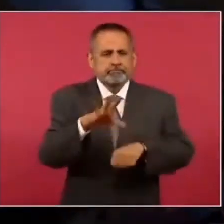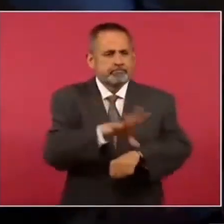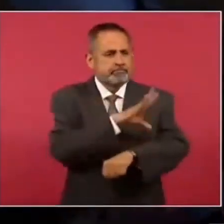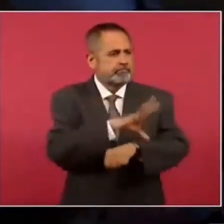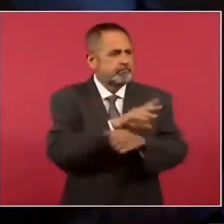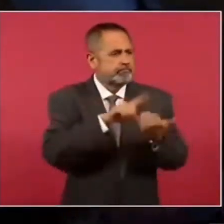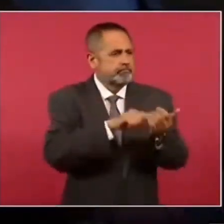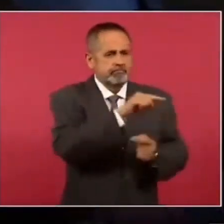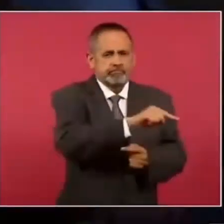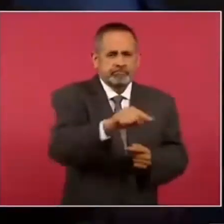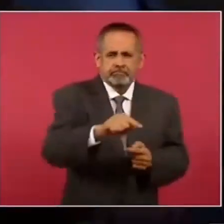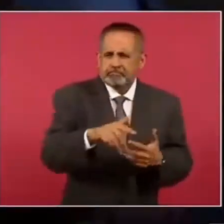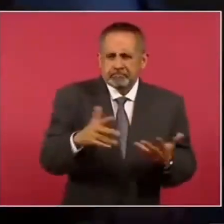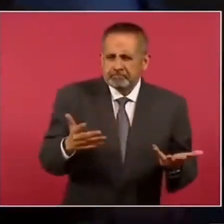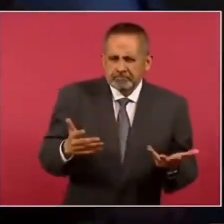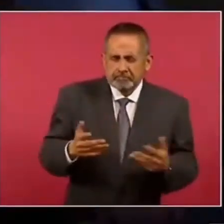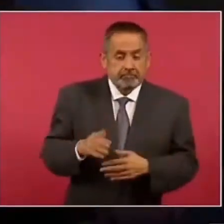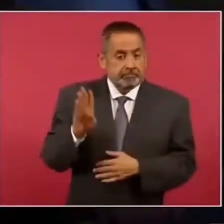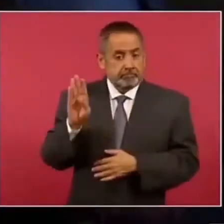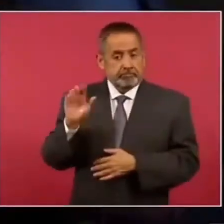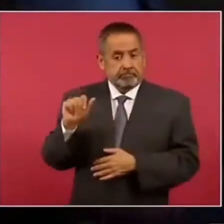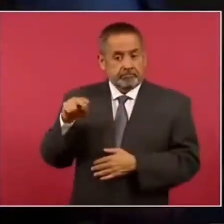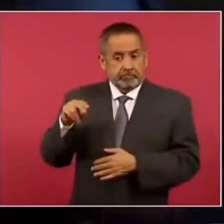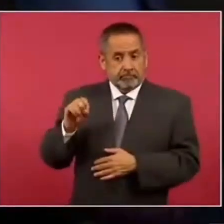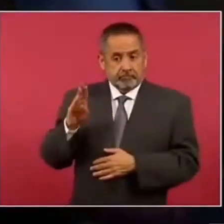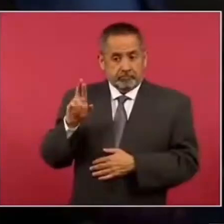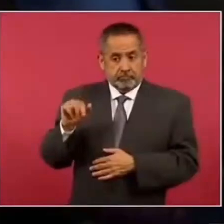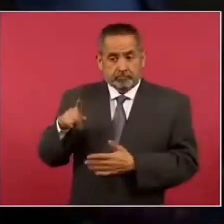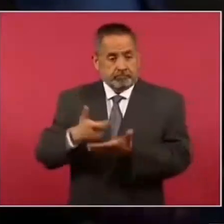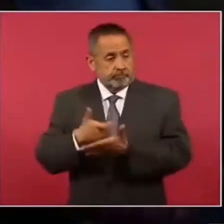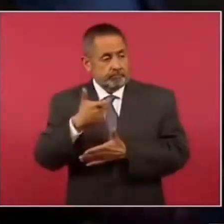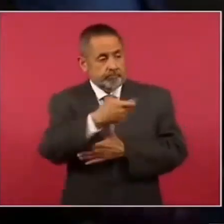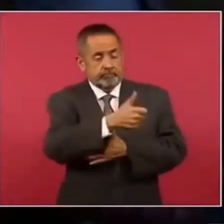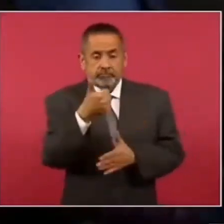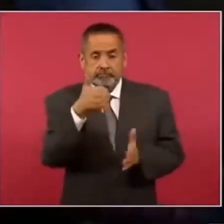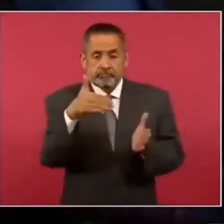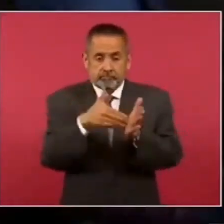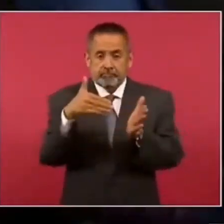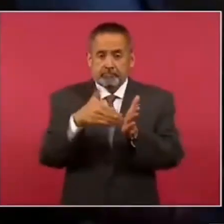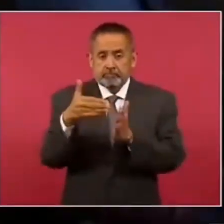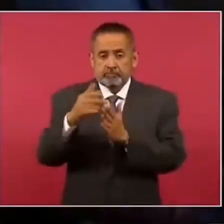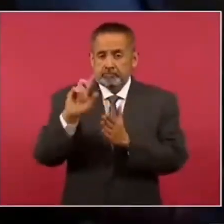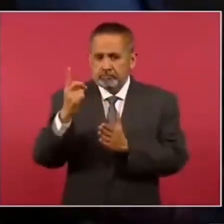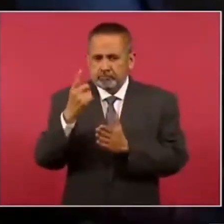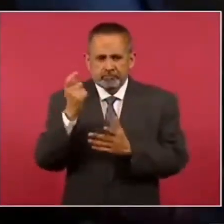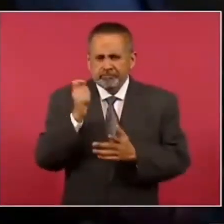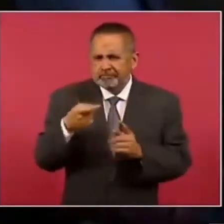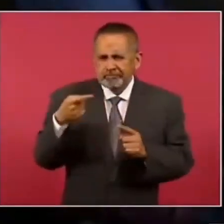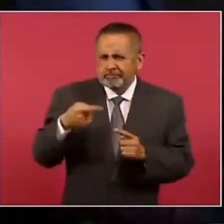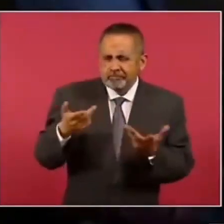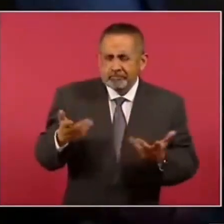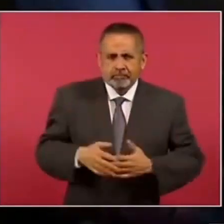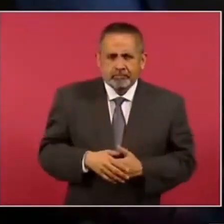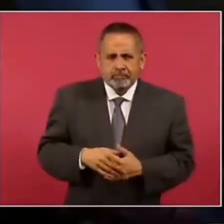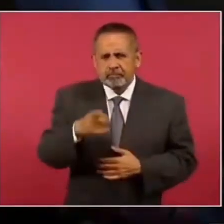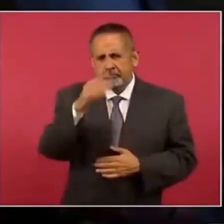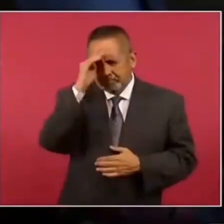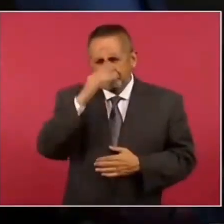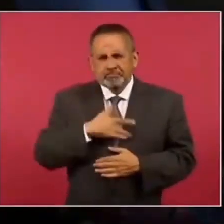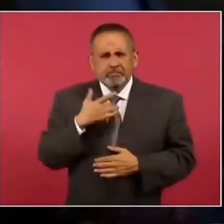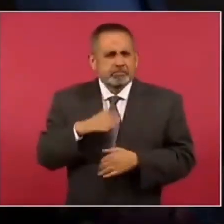Preguntarle si Banobras será quien cubra pues los 6,000 millones de dólares por esta transacción y qué lo llevó a